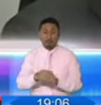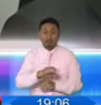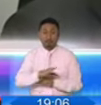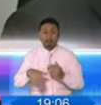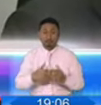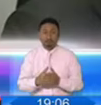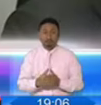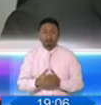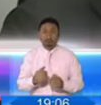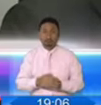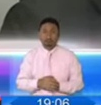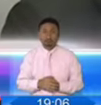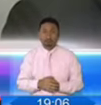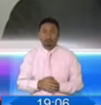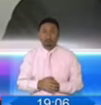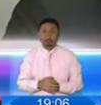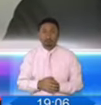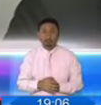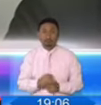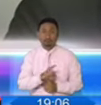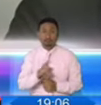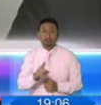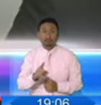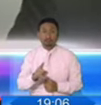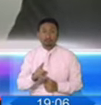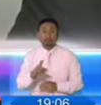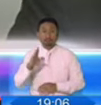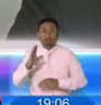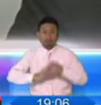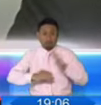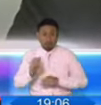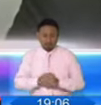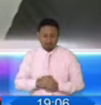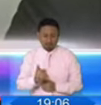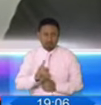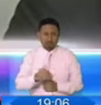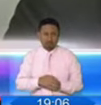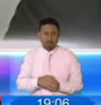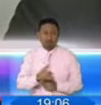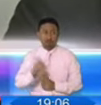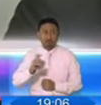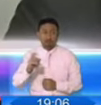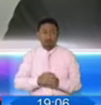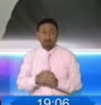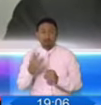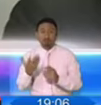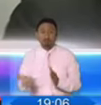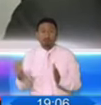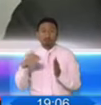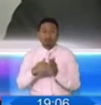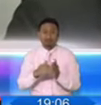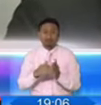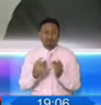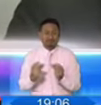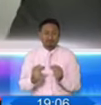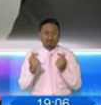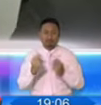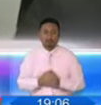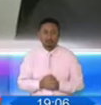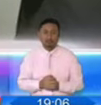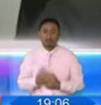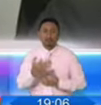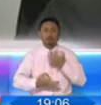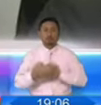no se conviertan en parte de la impunidad. Deben ellos reactivar de forma inmediata el